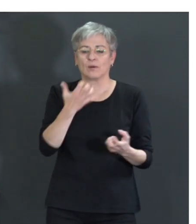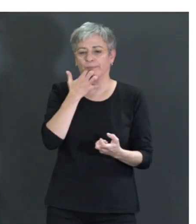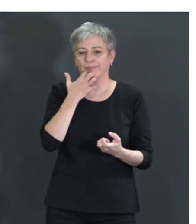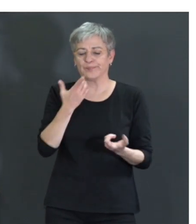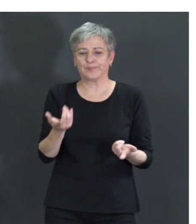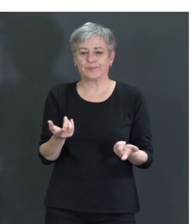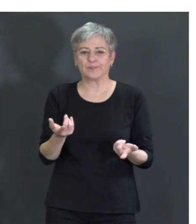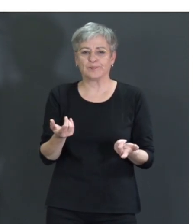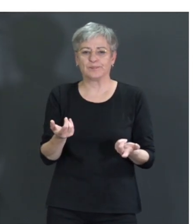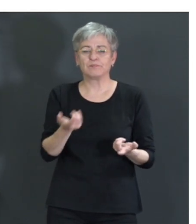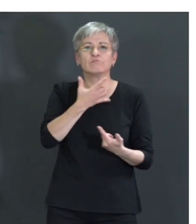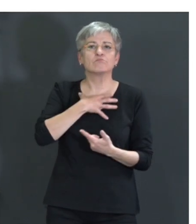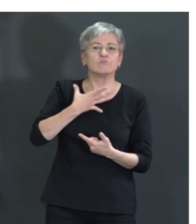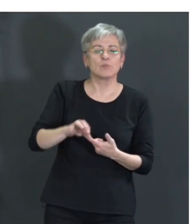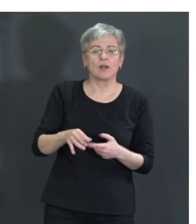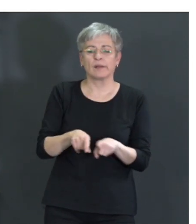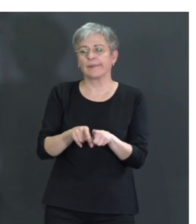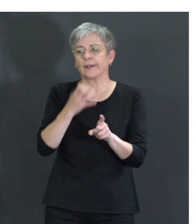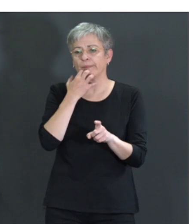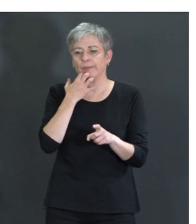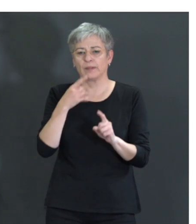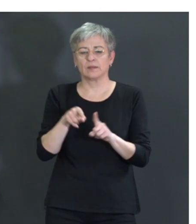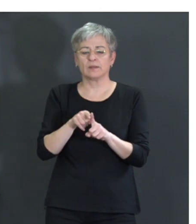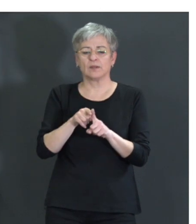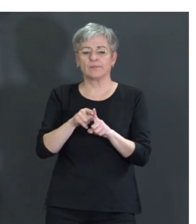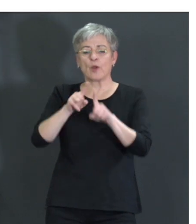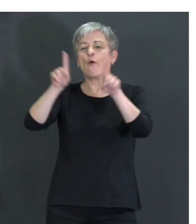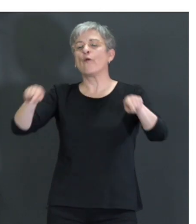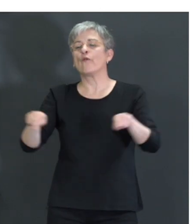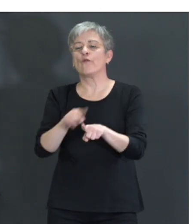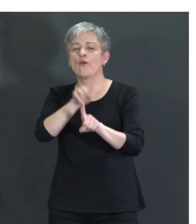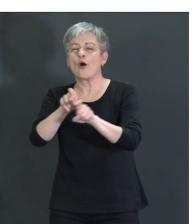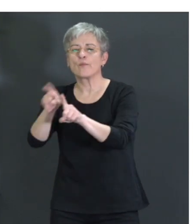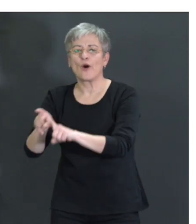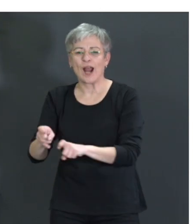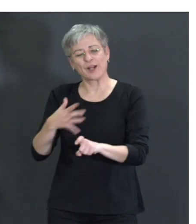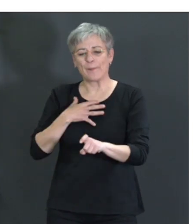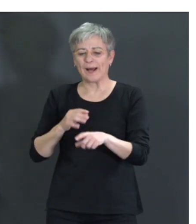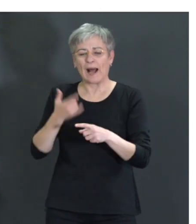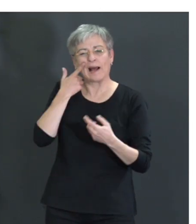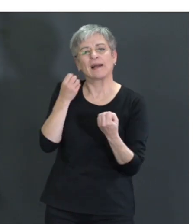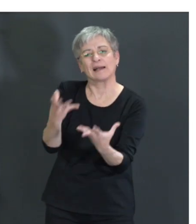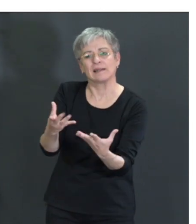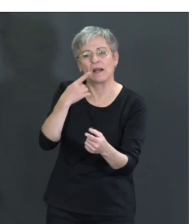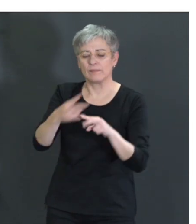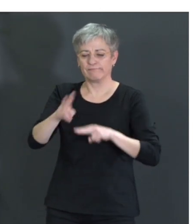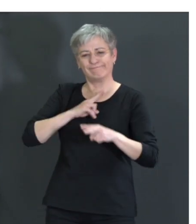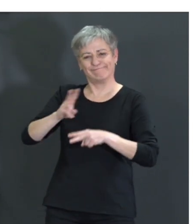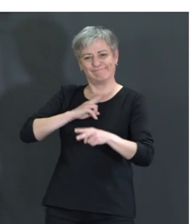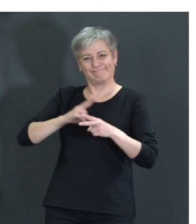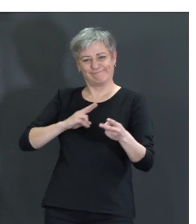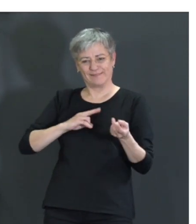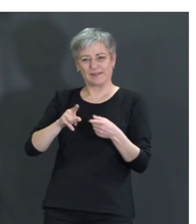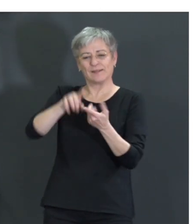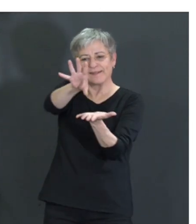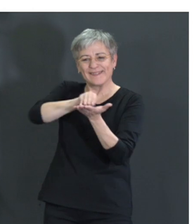como poder lanzar formularios de seguimiento y que la persona de forma muy sencilla por la voz responda a esos formularios y tú